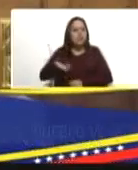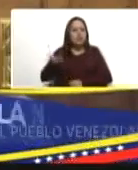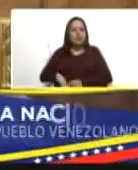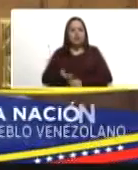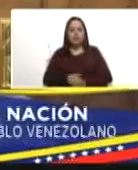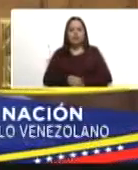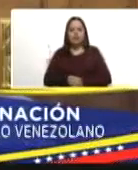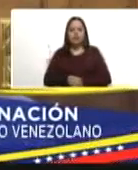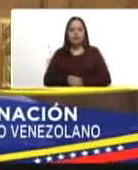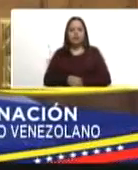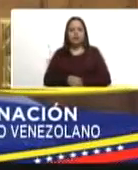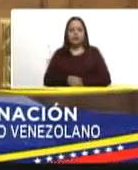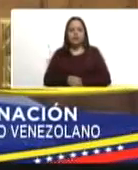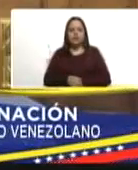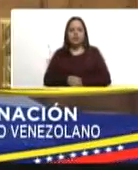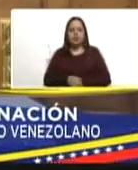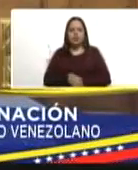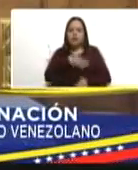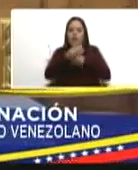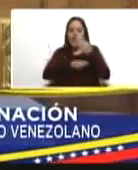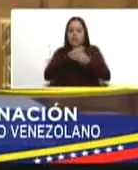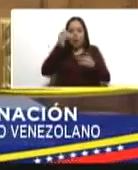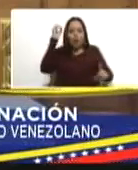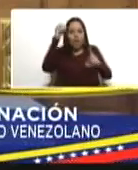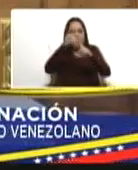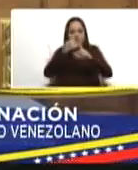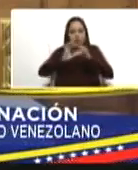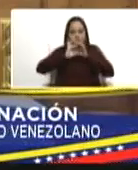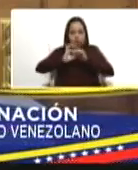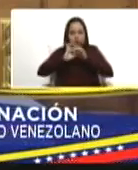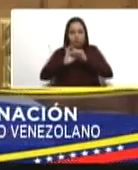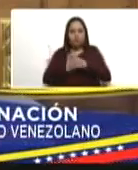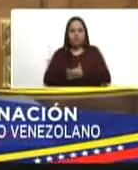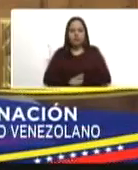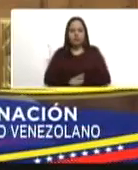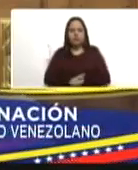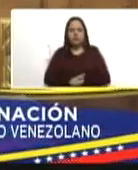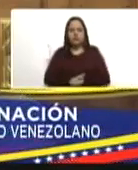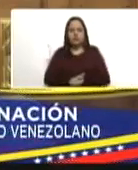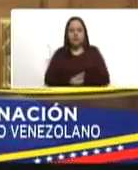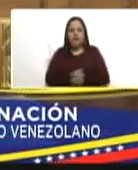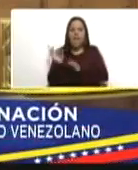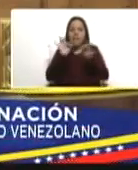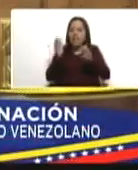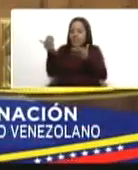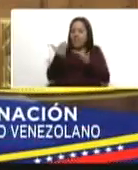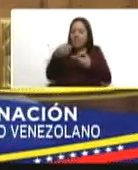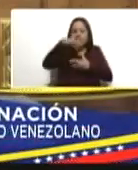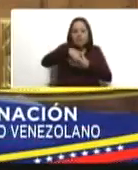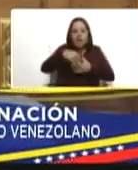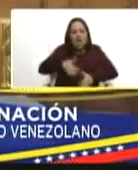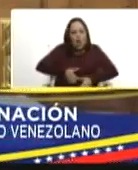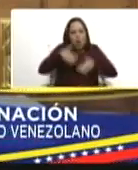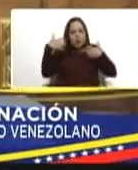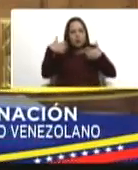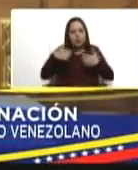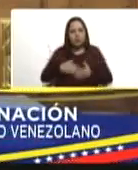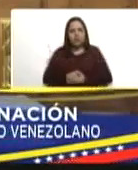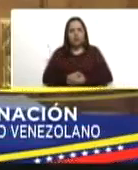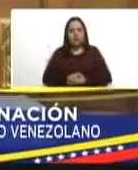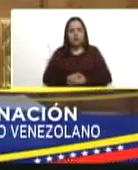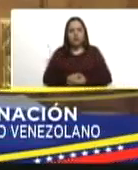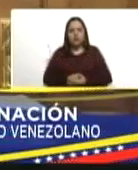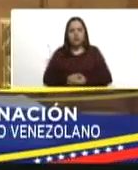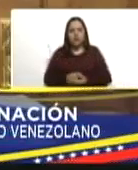imprescindible para la realización de un objetivo común que nadie venga a sembrar el odio que